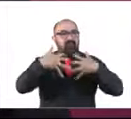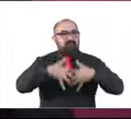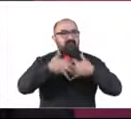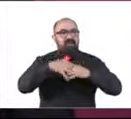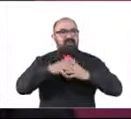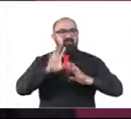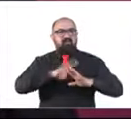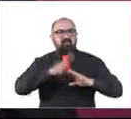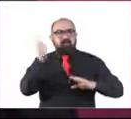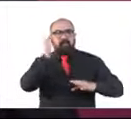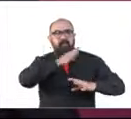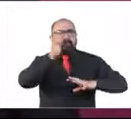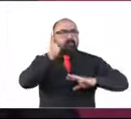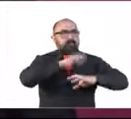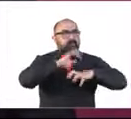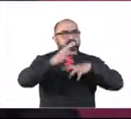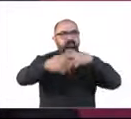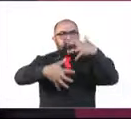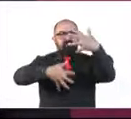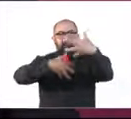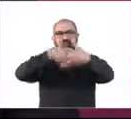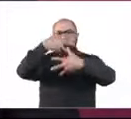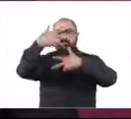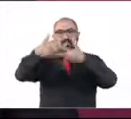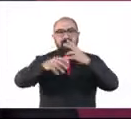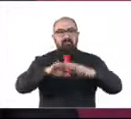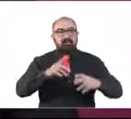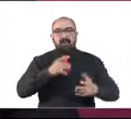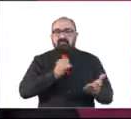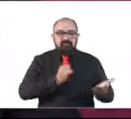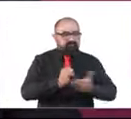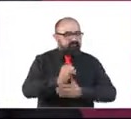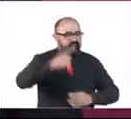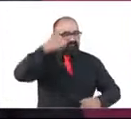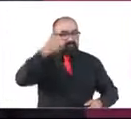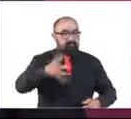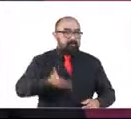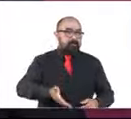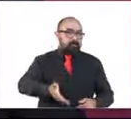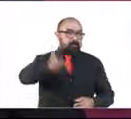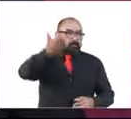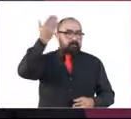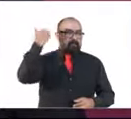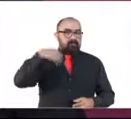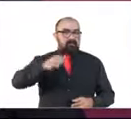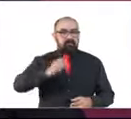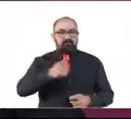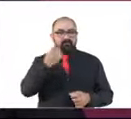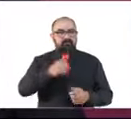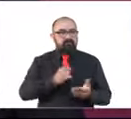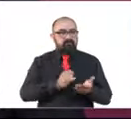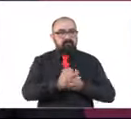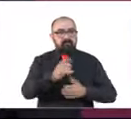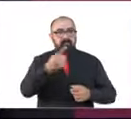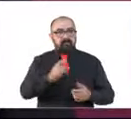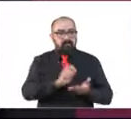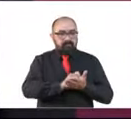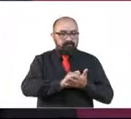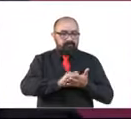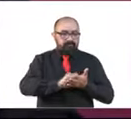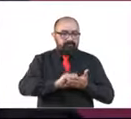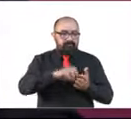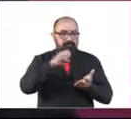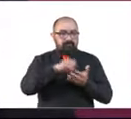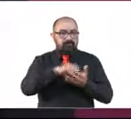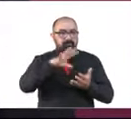muy contaminantes y se tomaron decisiones. En aquel entonces se formó una comisión que se llamó